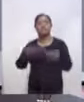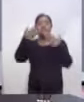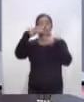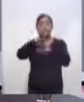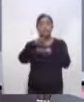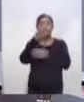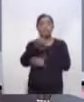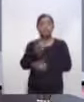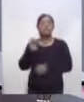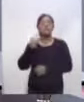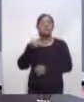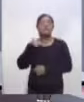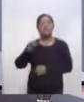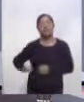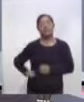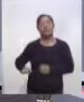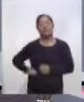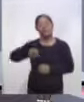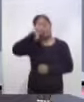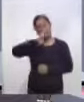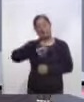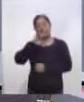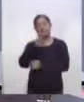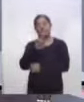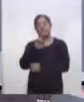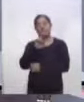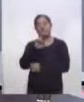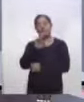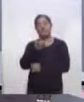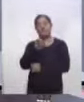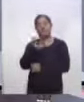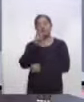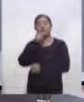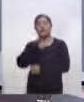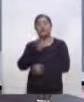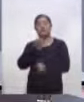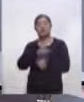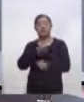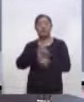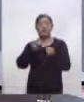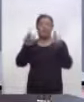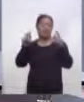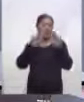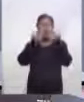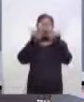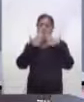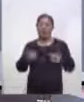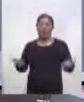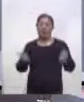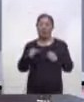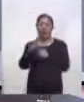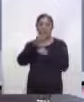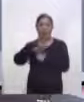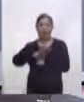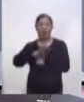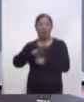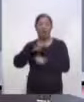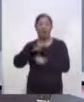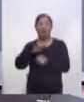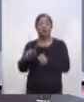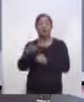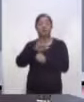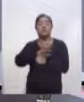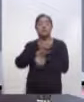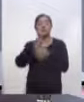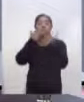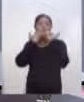el secretario de Salud, René Lima Morales, afirmó que hasta el momento Tlaxcala no registra algún caso positivo o